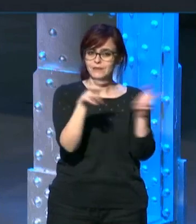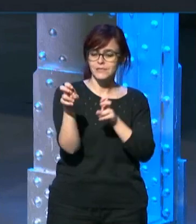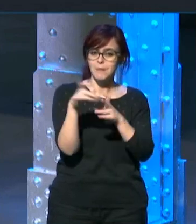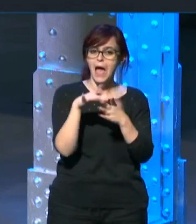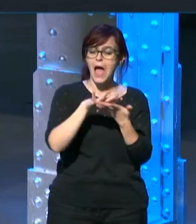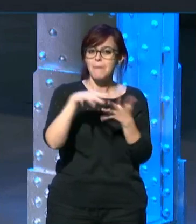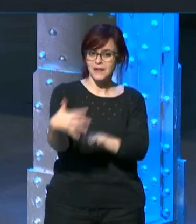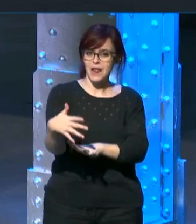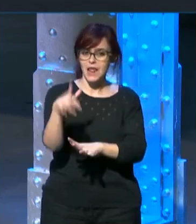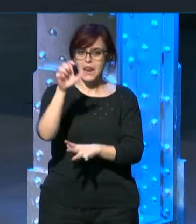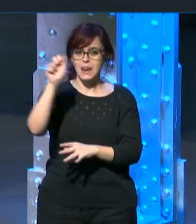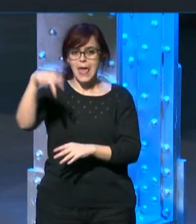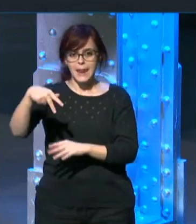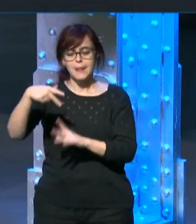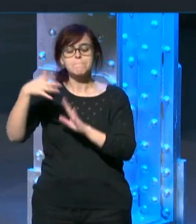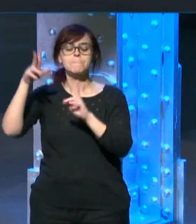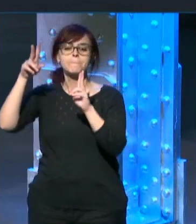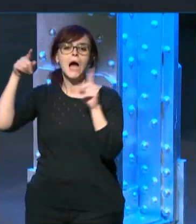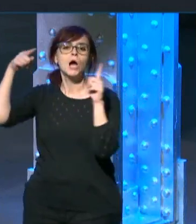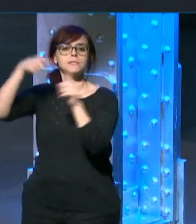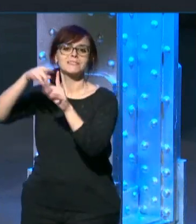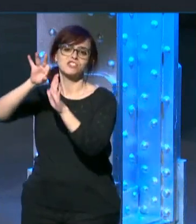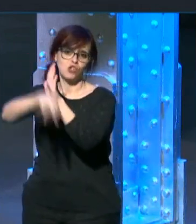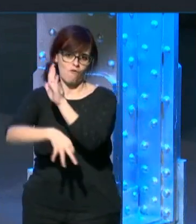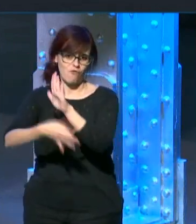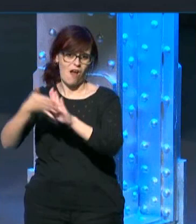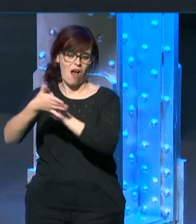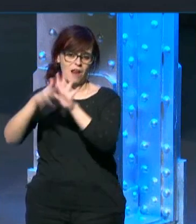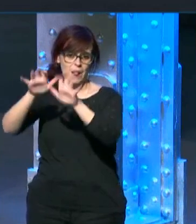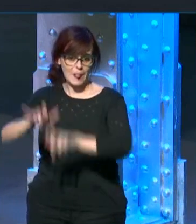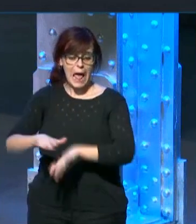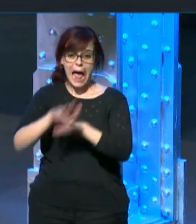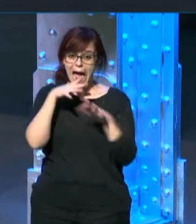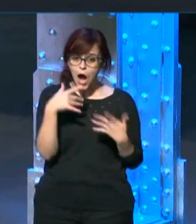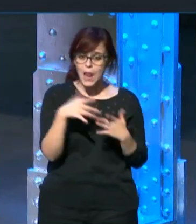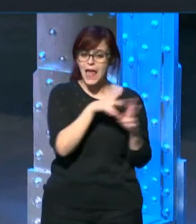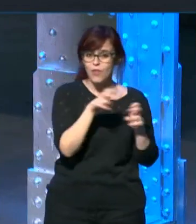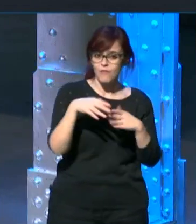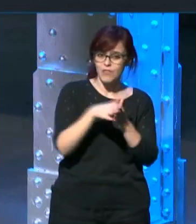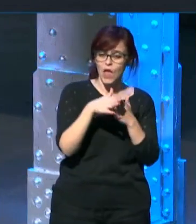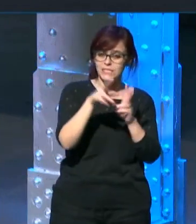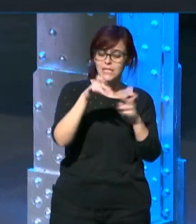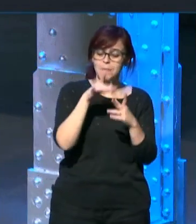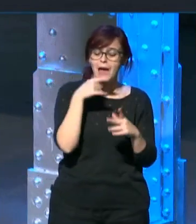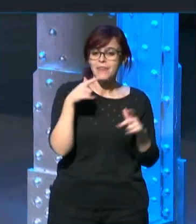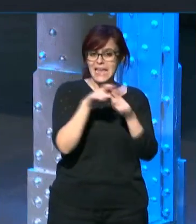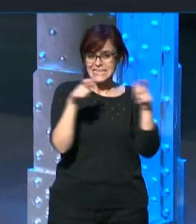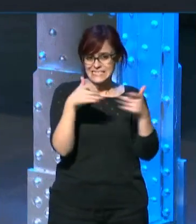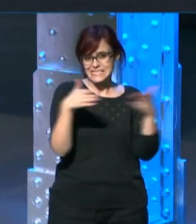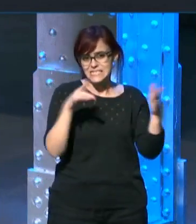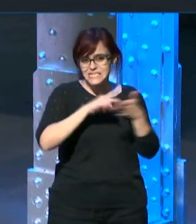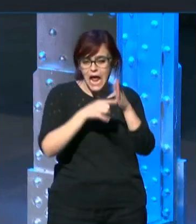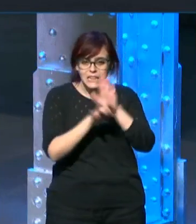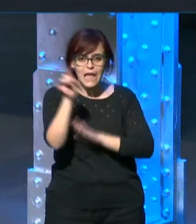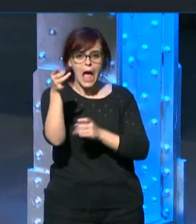aplicar Lean a desarrollo software. Porque, de hecho, en la nueva edición hay una parte, todo lo de Lean Startup está como un capítulo aparte y